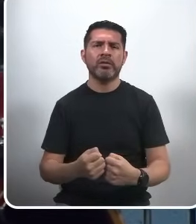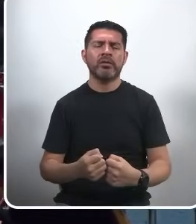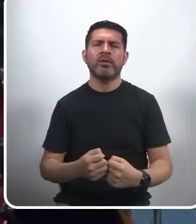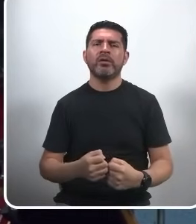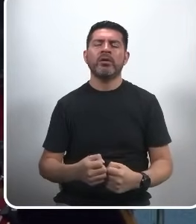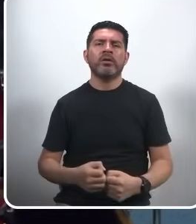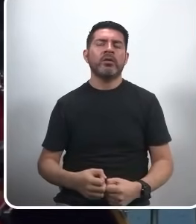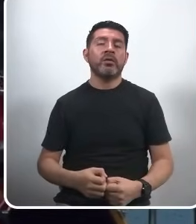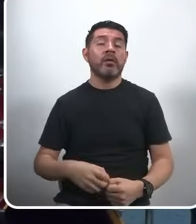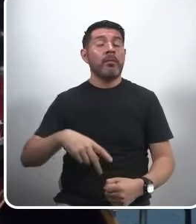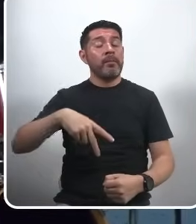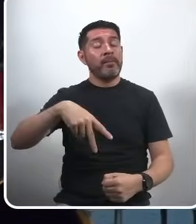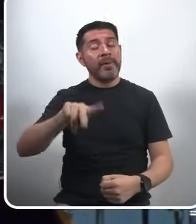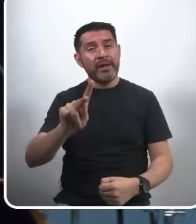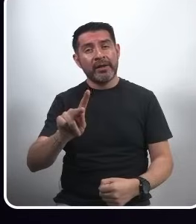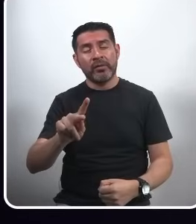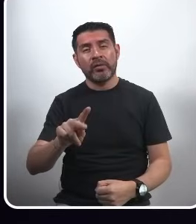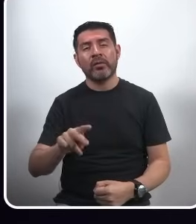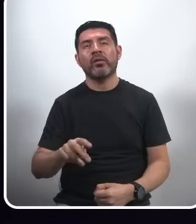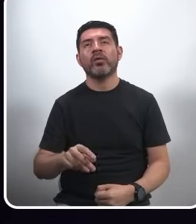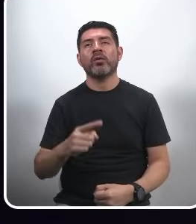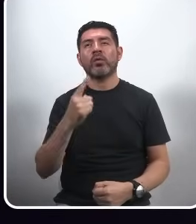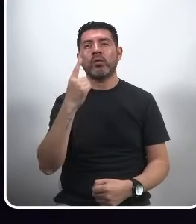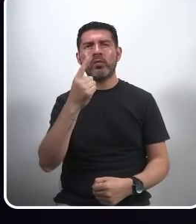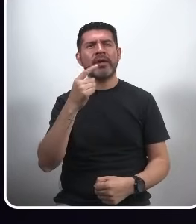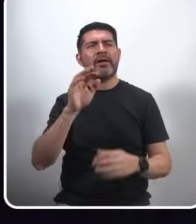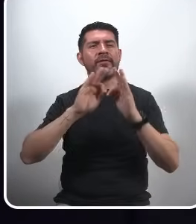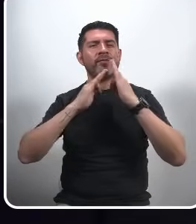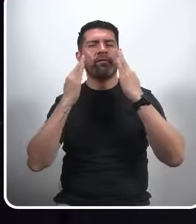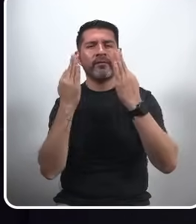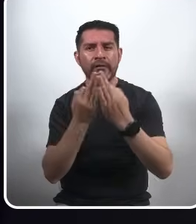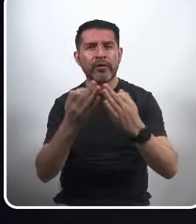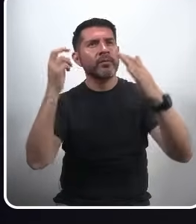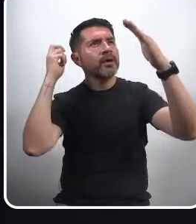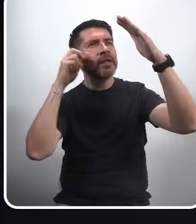perspectiva errónea contamina tu corazón.